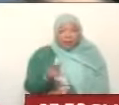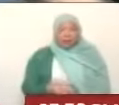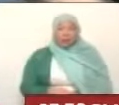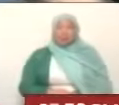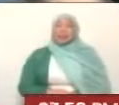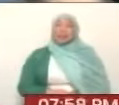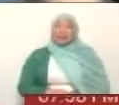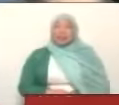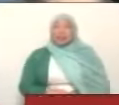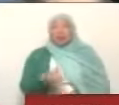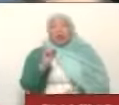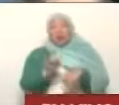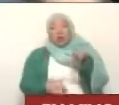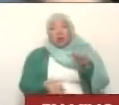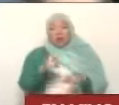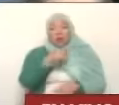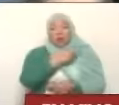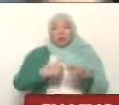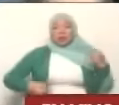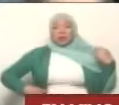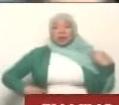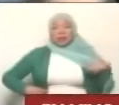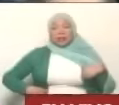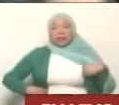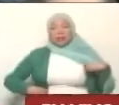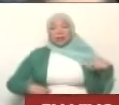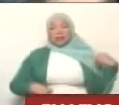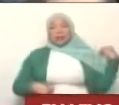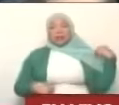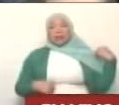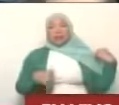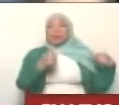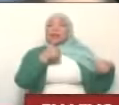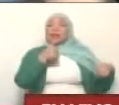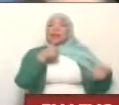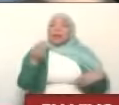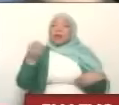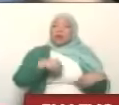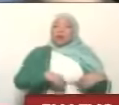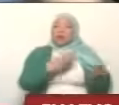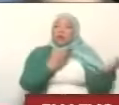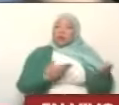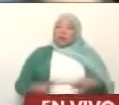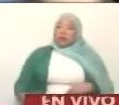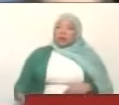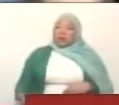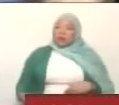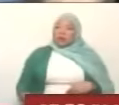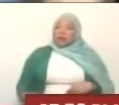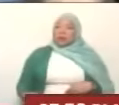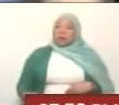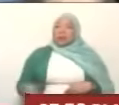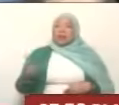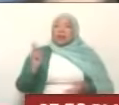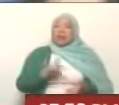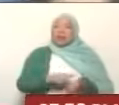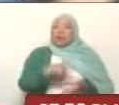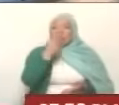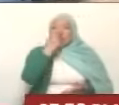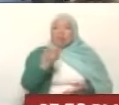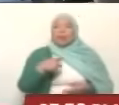¿Tendría usted que ir en alguna oportunidad, presidente? O a ver el pulso, a ver quién gana, si usted o yo. O tú venir para acá. No tengo problema, ya vine. Ahora le toca a